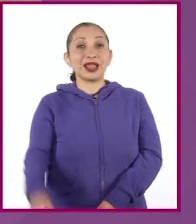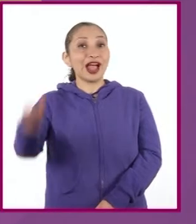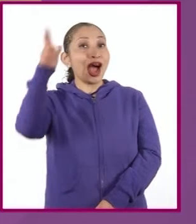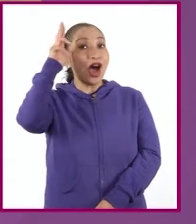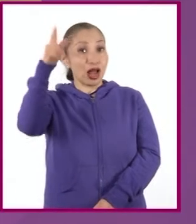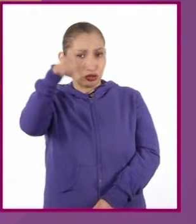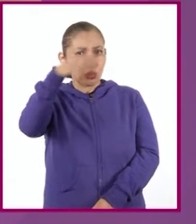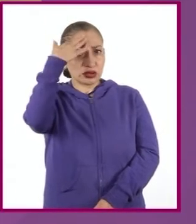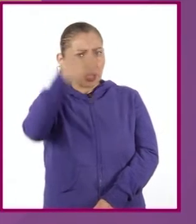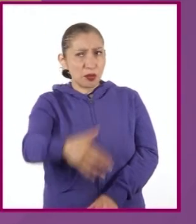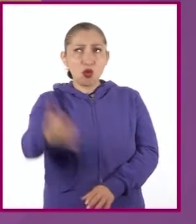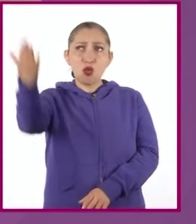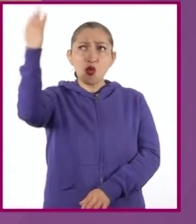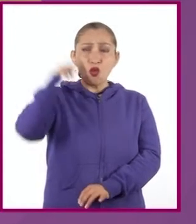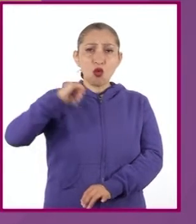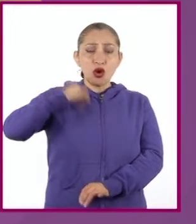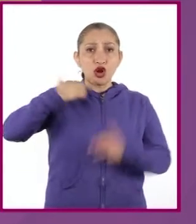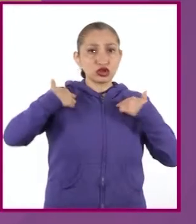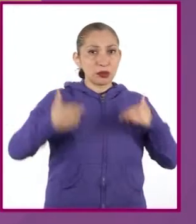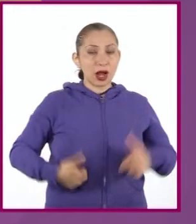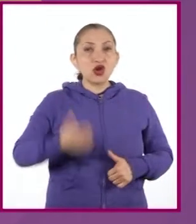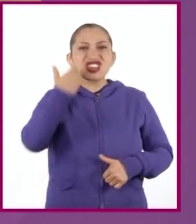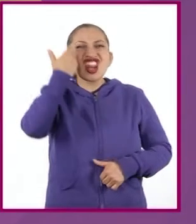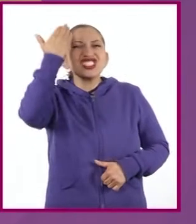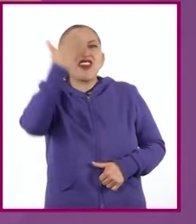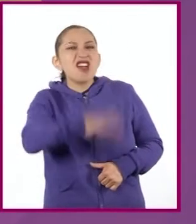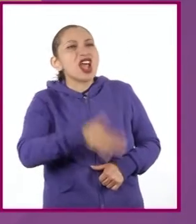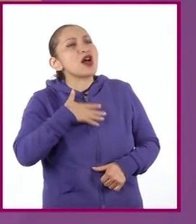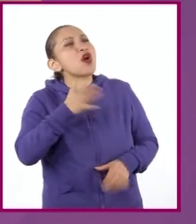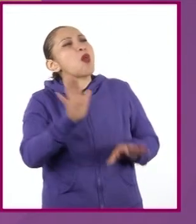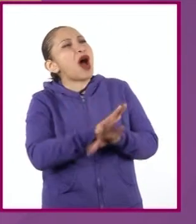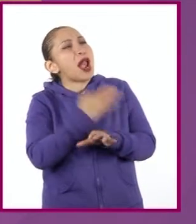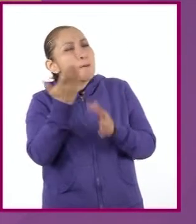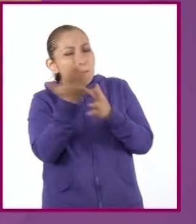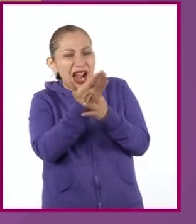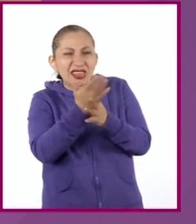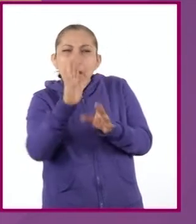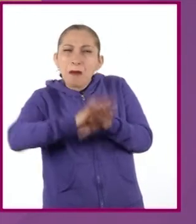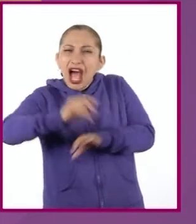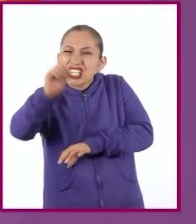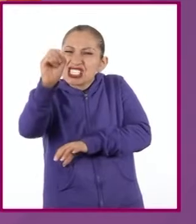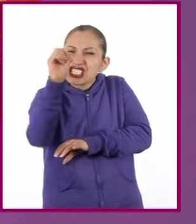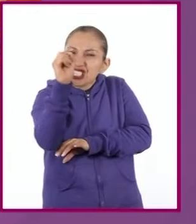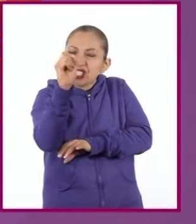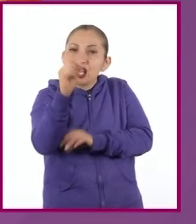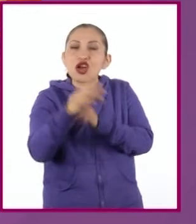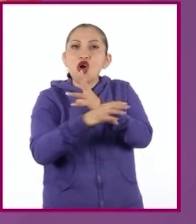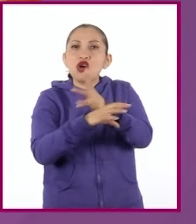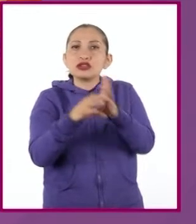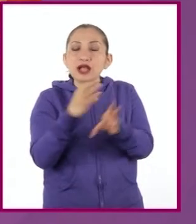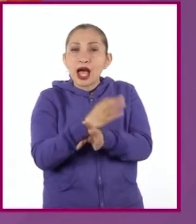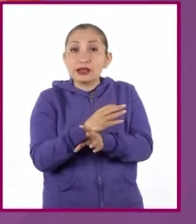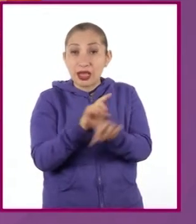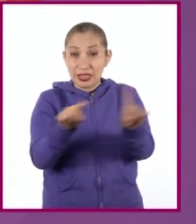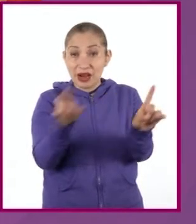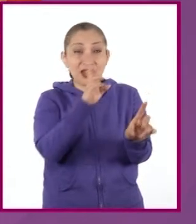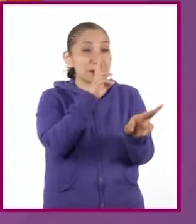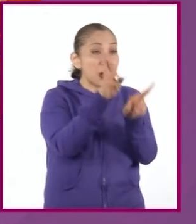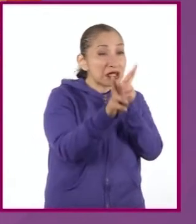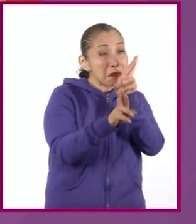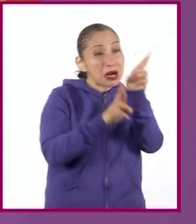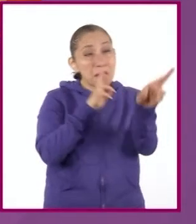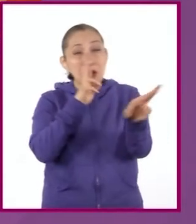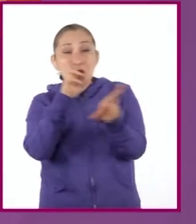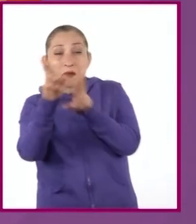Hola, ¿sabías que desde la antigüedad el ser humano ha querido saber cuál es la porción más pequeña de la materia? Las múltiples respuestas a